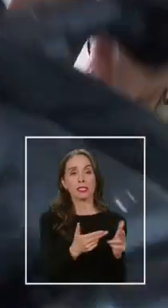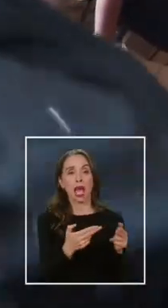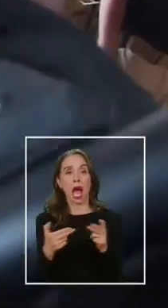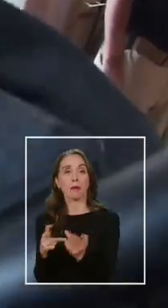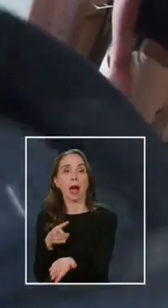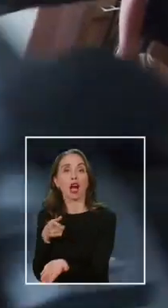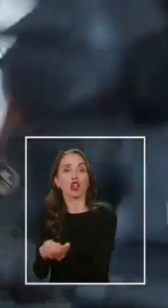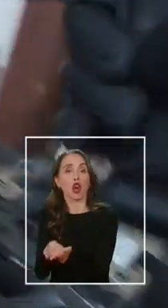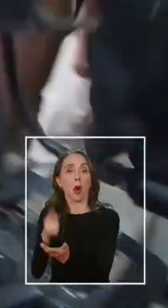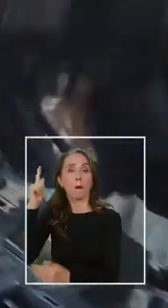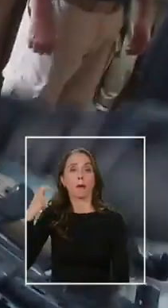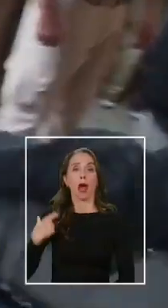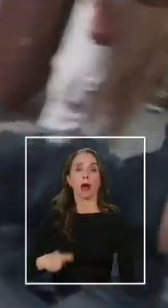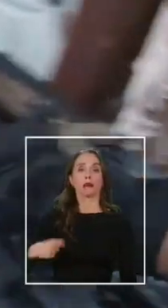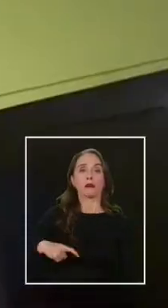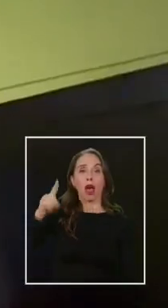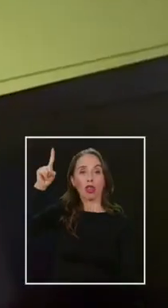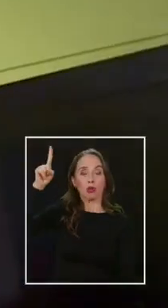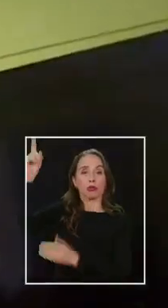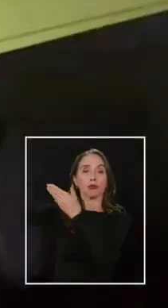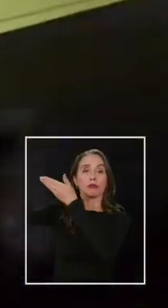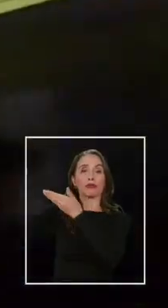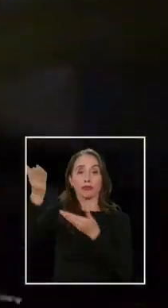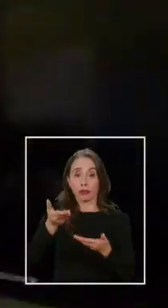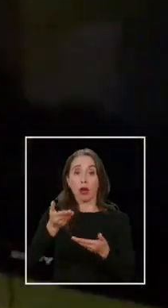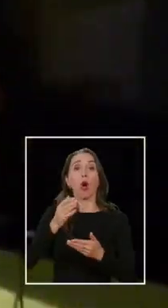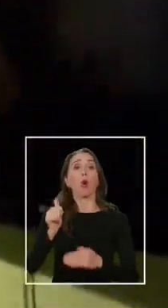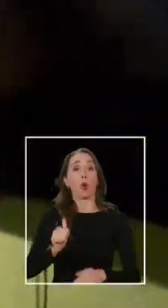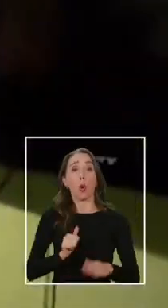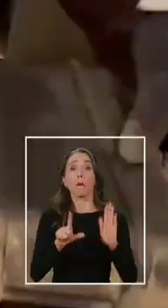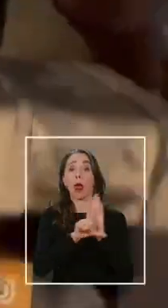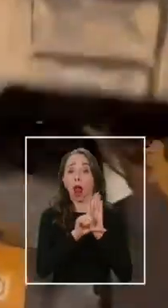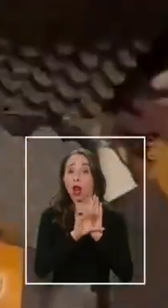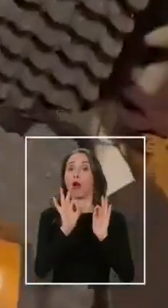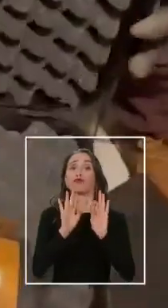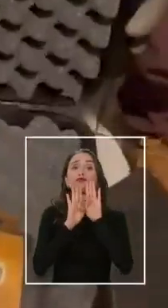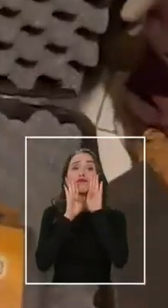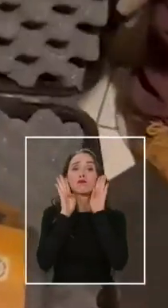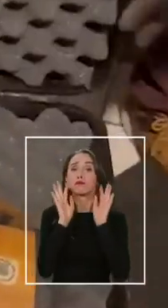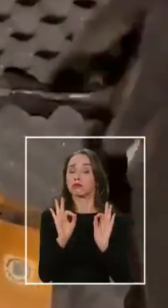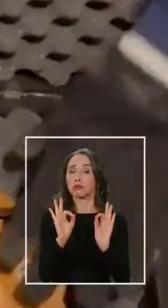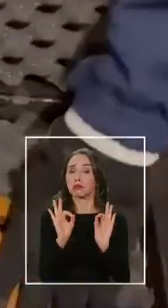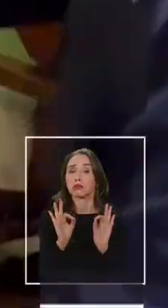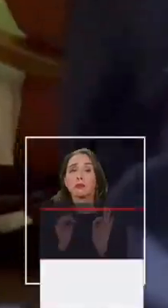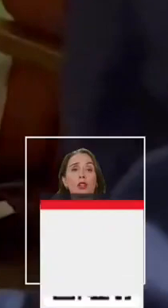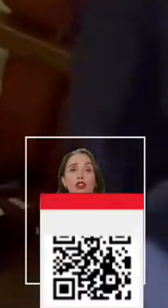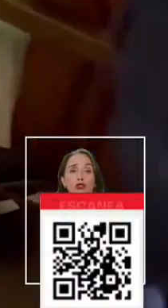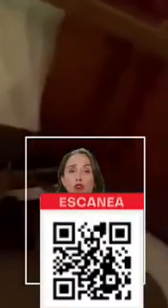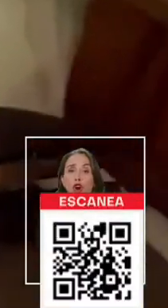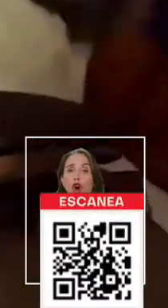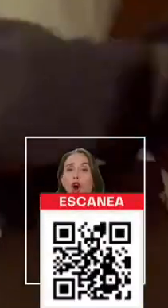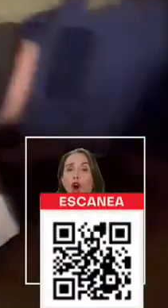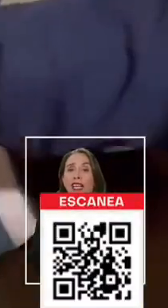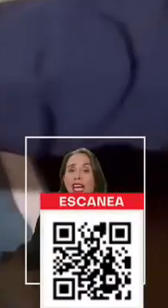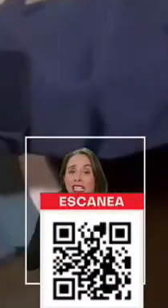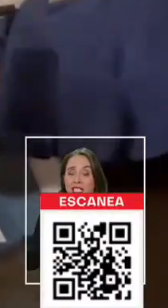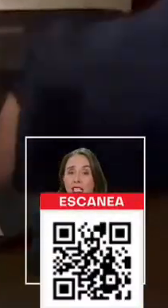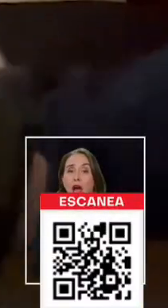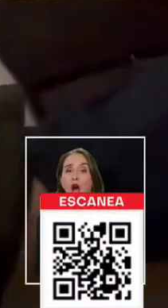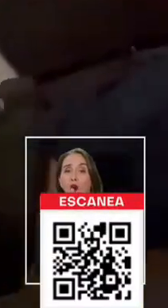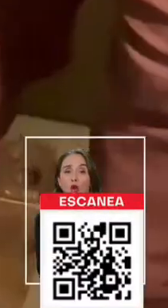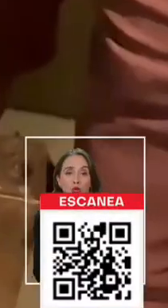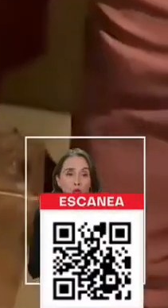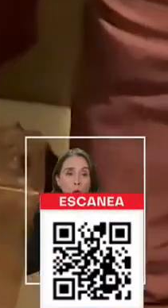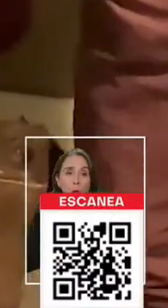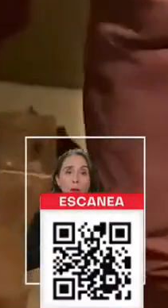eran adquiridas en Estados Unidos, las que llegaban de manera ilegal a Chile, por lo tanto no quedaban registradas, además el número de